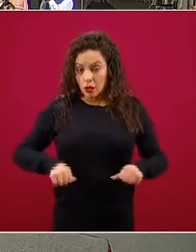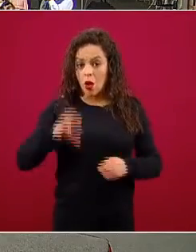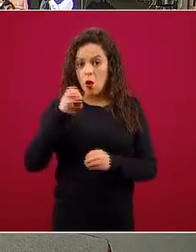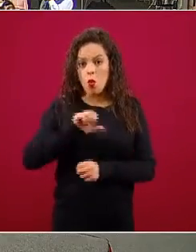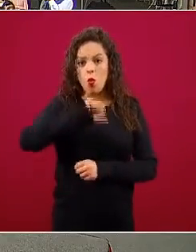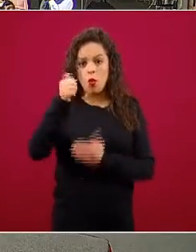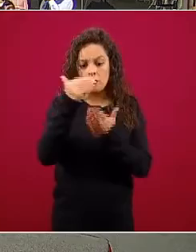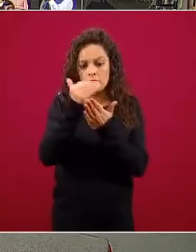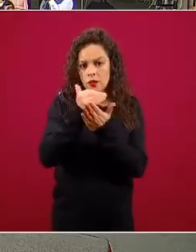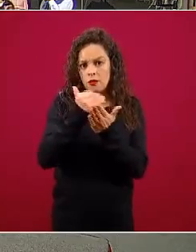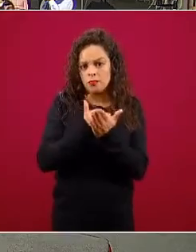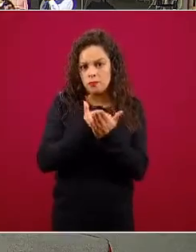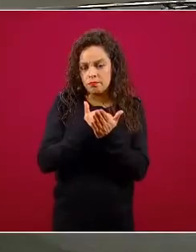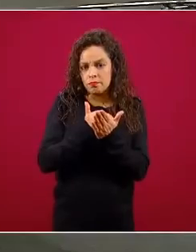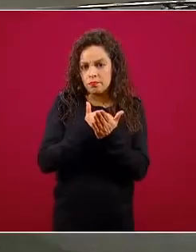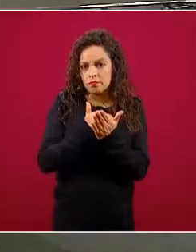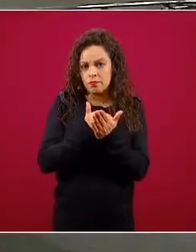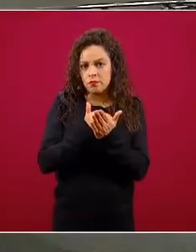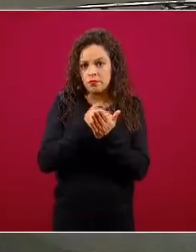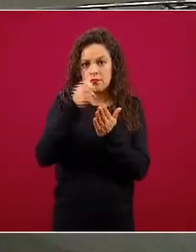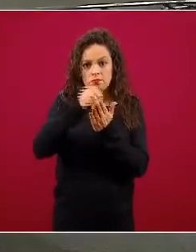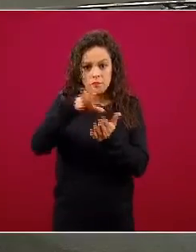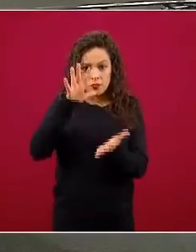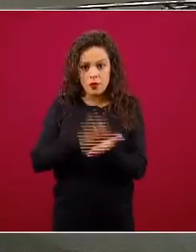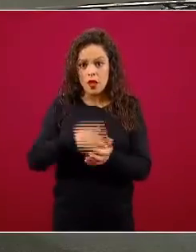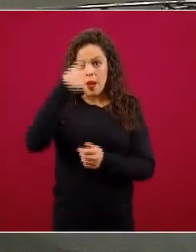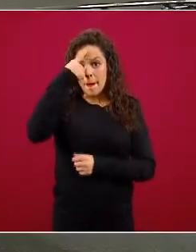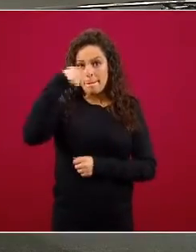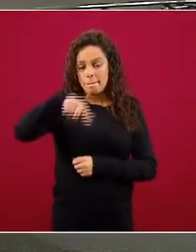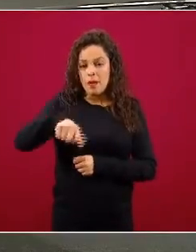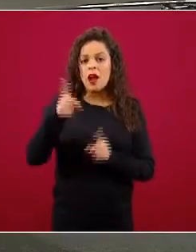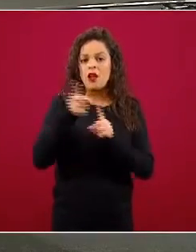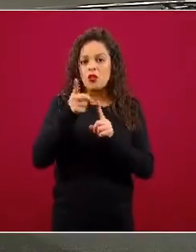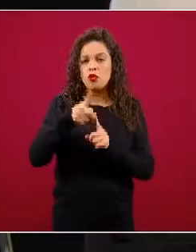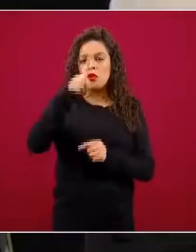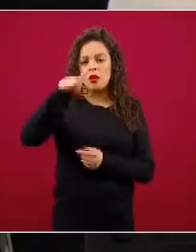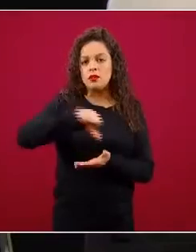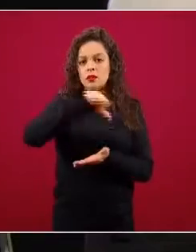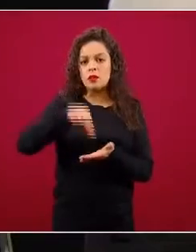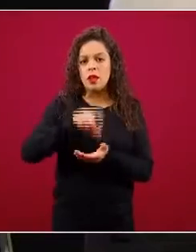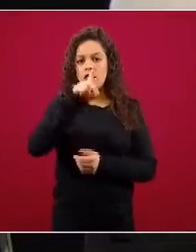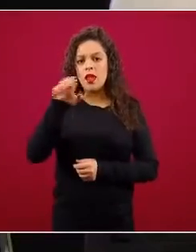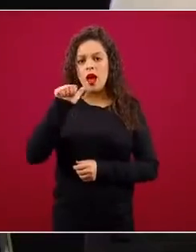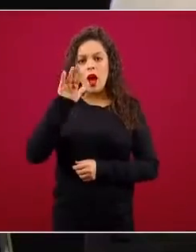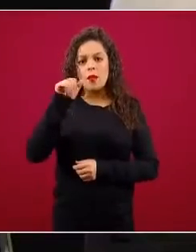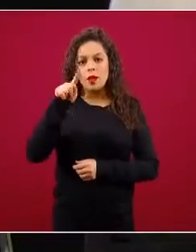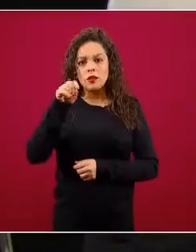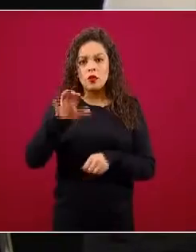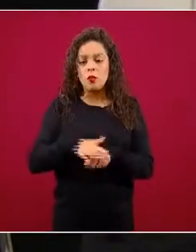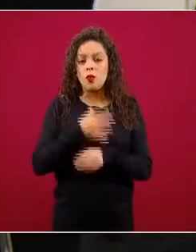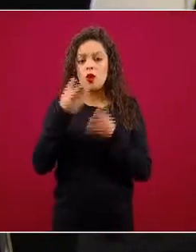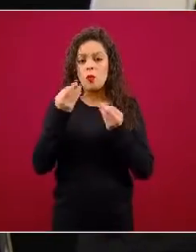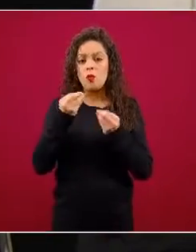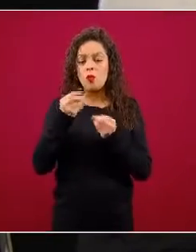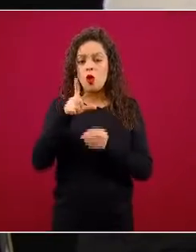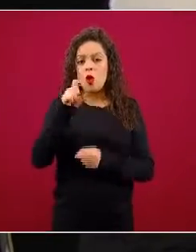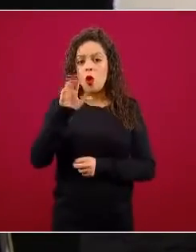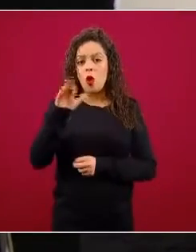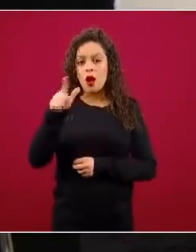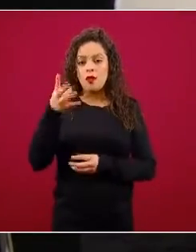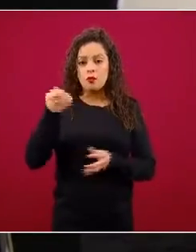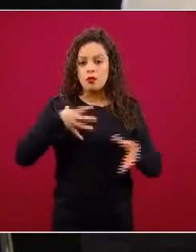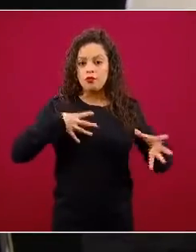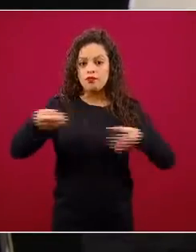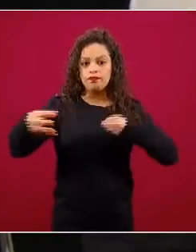es que, bueno, pues ya lo sabemos, están cerrando muchísimos locales, hay contagios, ¿van a implementar